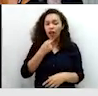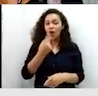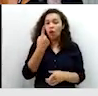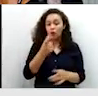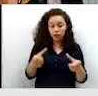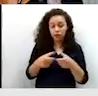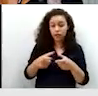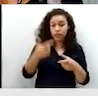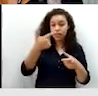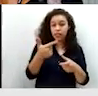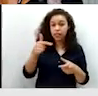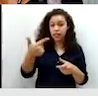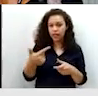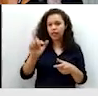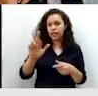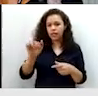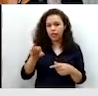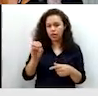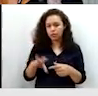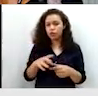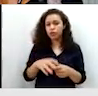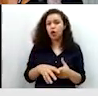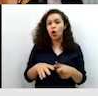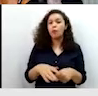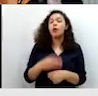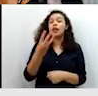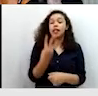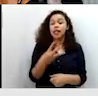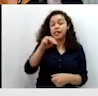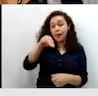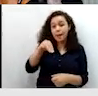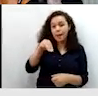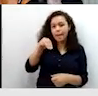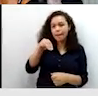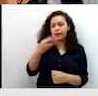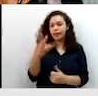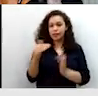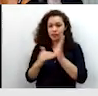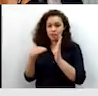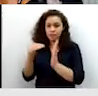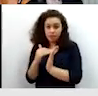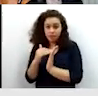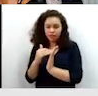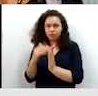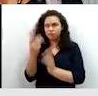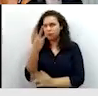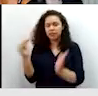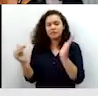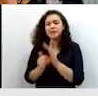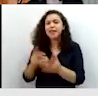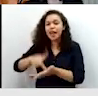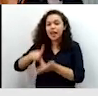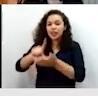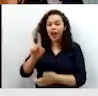de 7 gramos por cada 3,000 litros de agua. Aquí va a depender mucho, volvemos al mismo